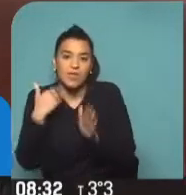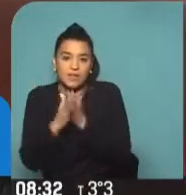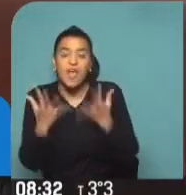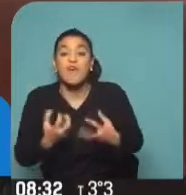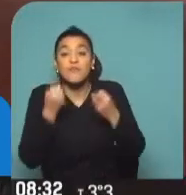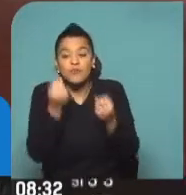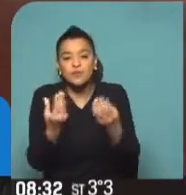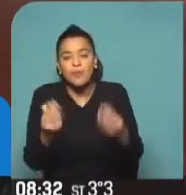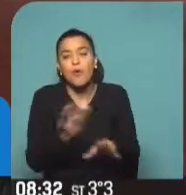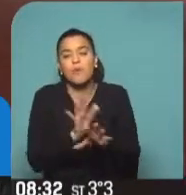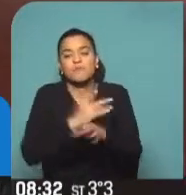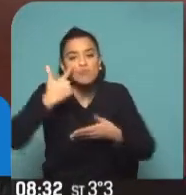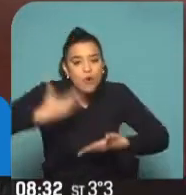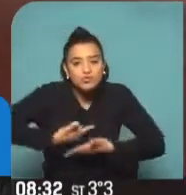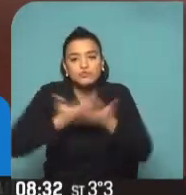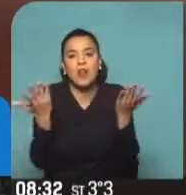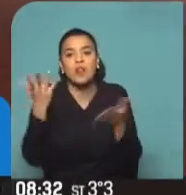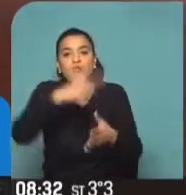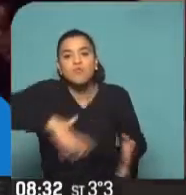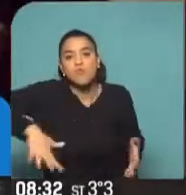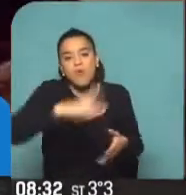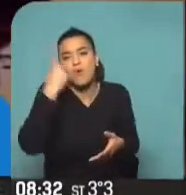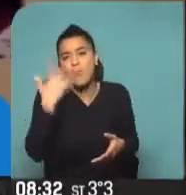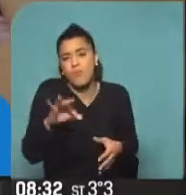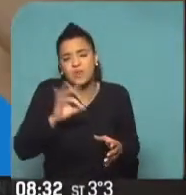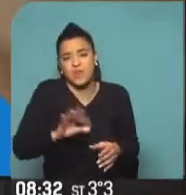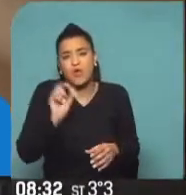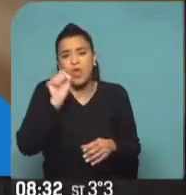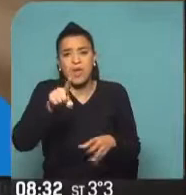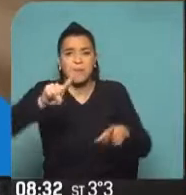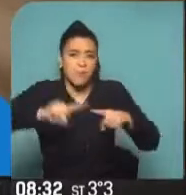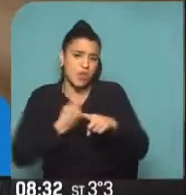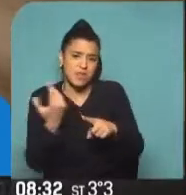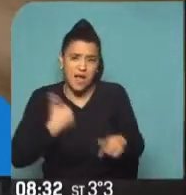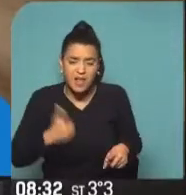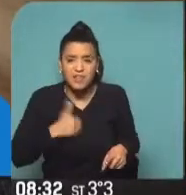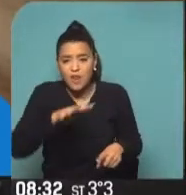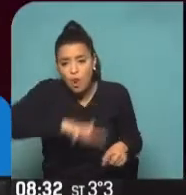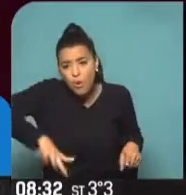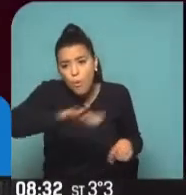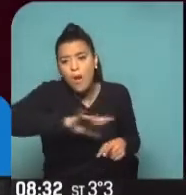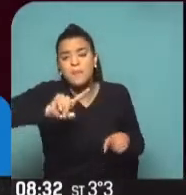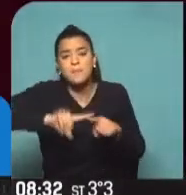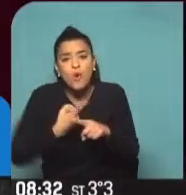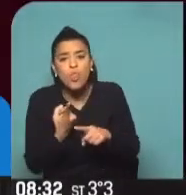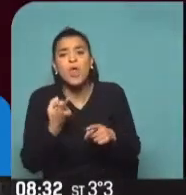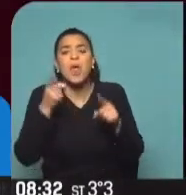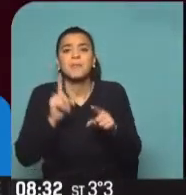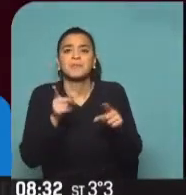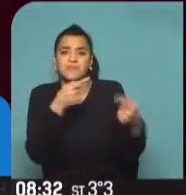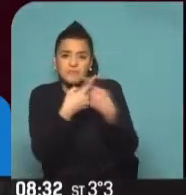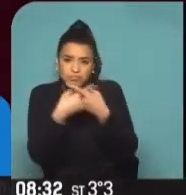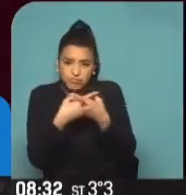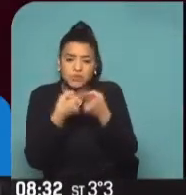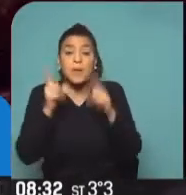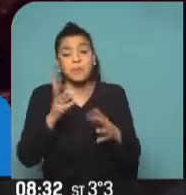de radiografiar un lugar único de la política argentina, un lugar donde el poder, además de disputarse, también